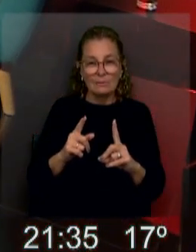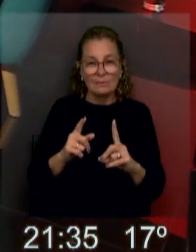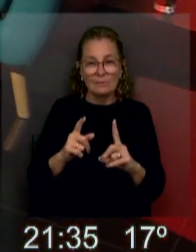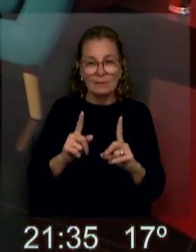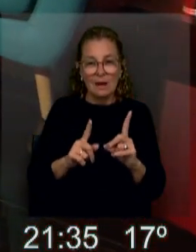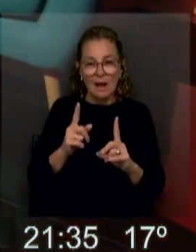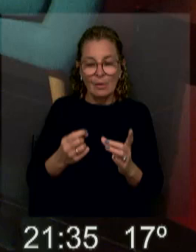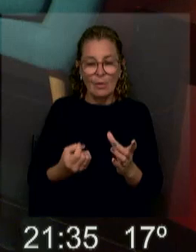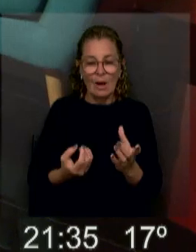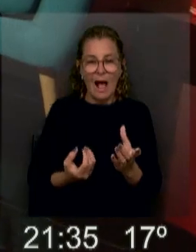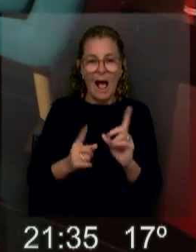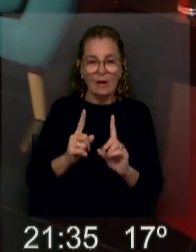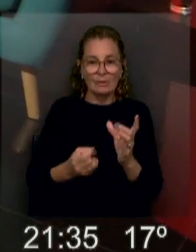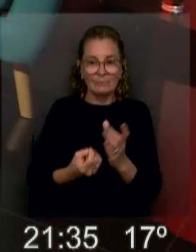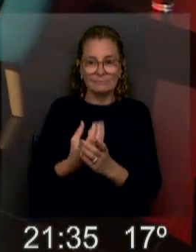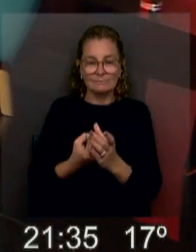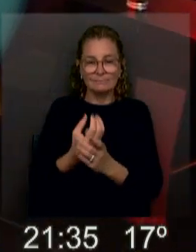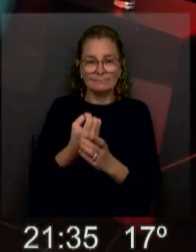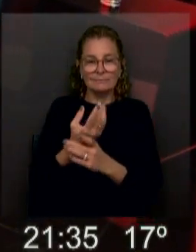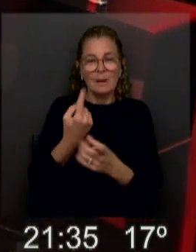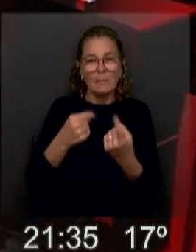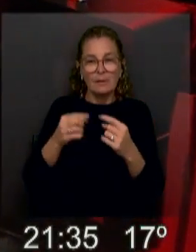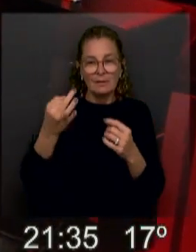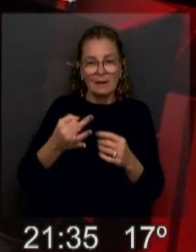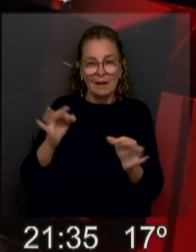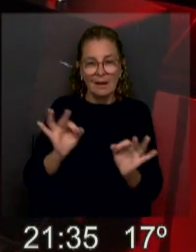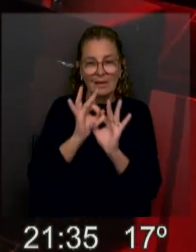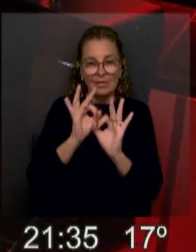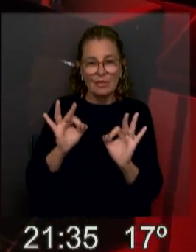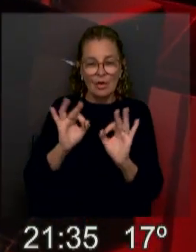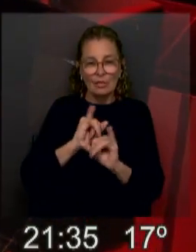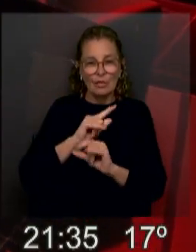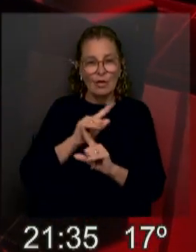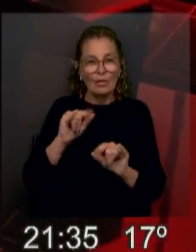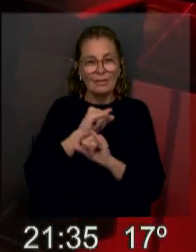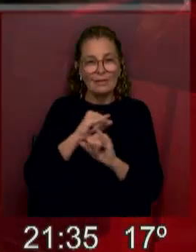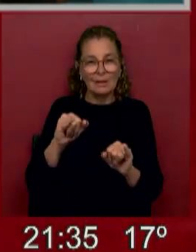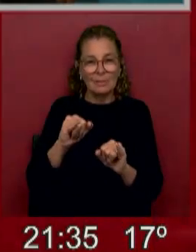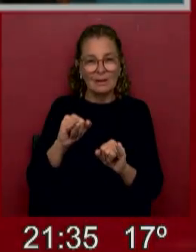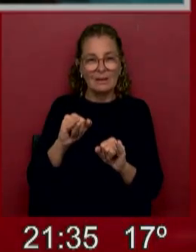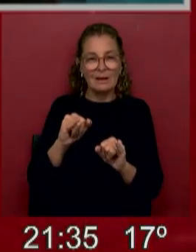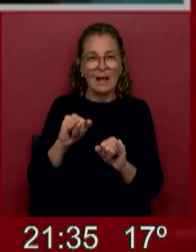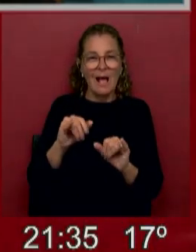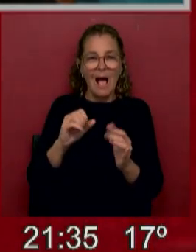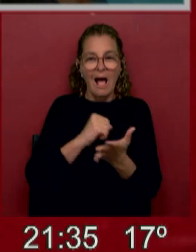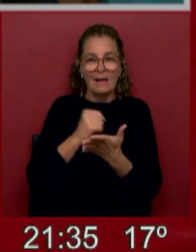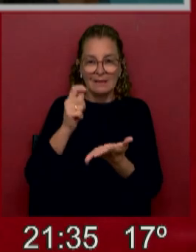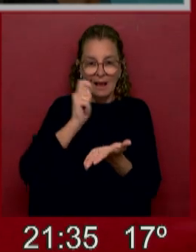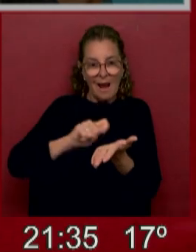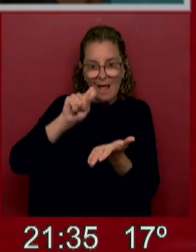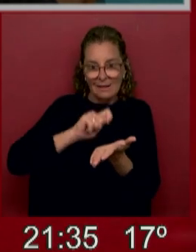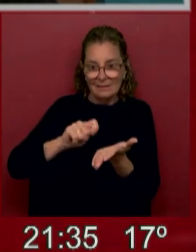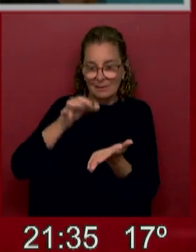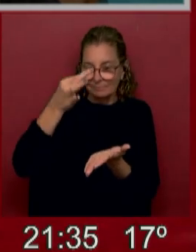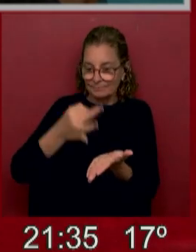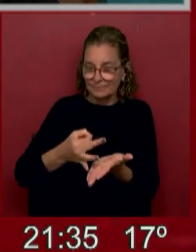algo germinando ahí, sí. Pero realmente la canción no se termina de definir hasta que la letra no está